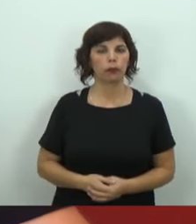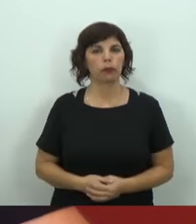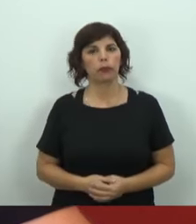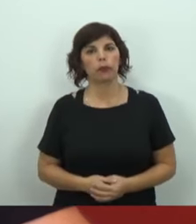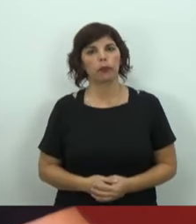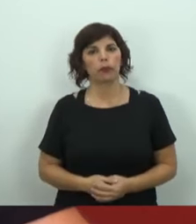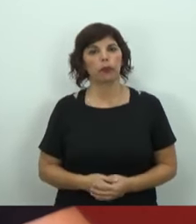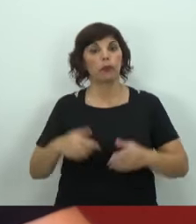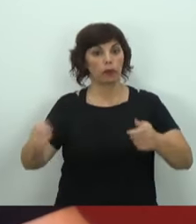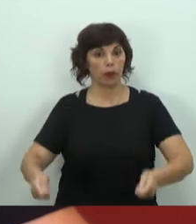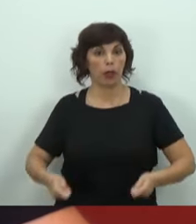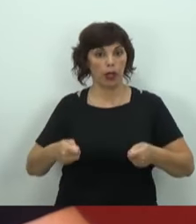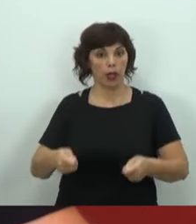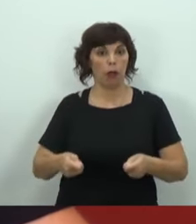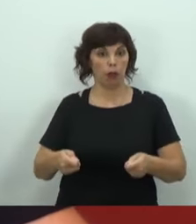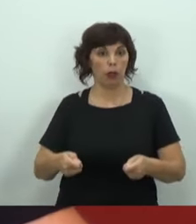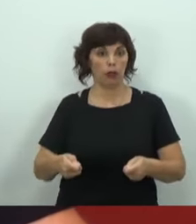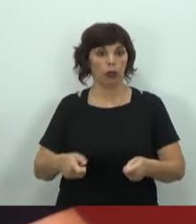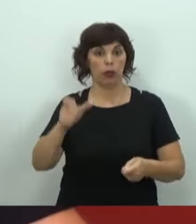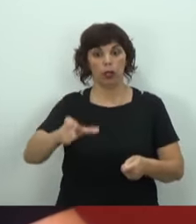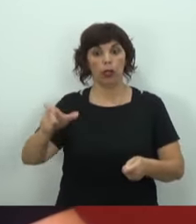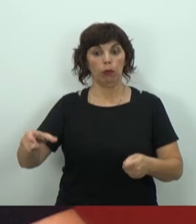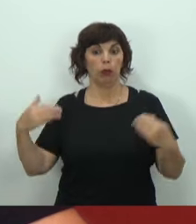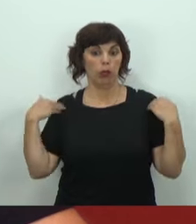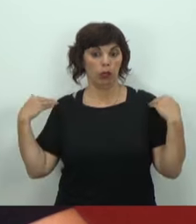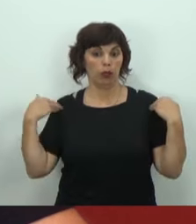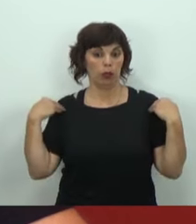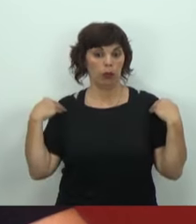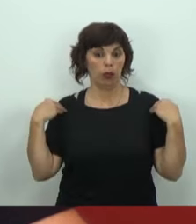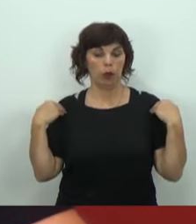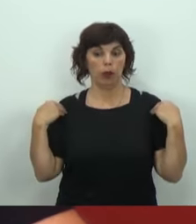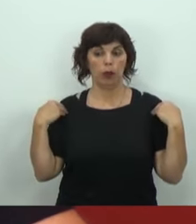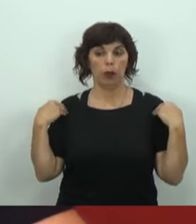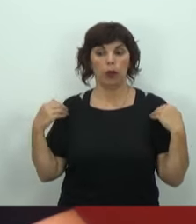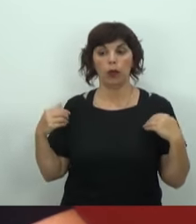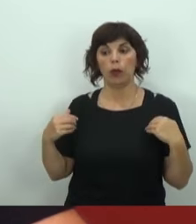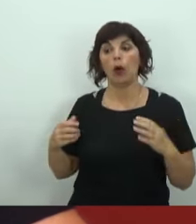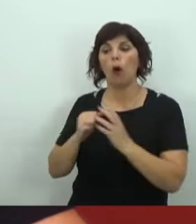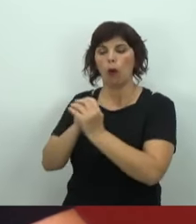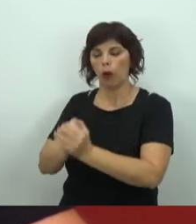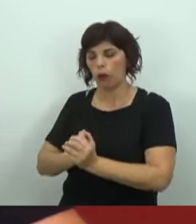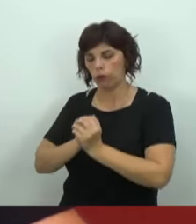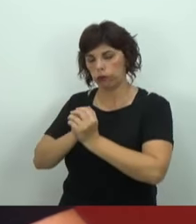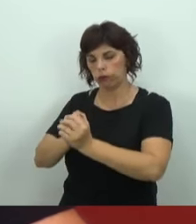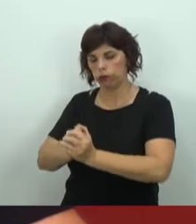Y el pastor y los ancianos empezaron a orar, entre comillas, por la persona.